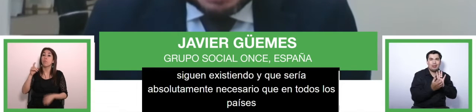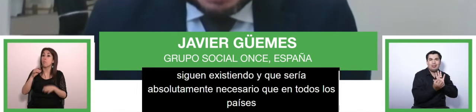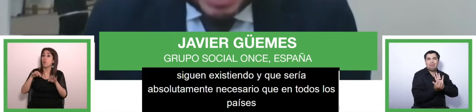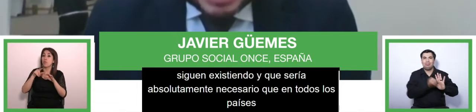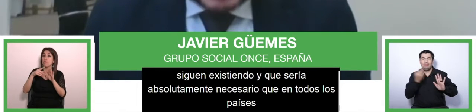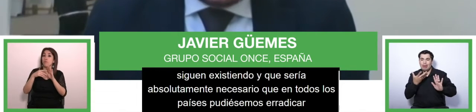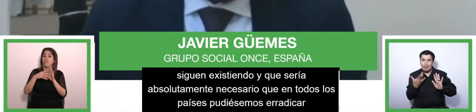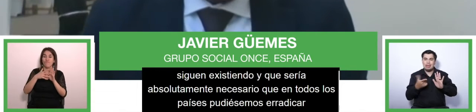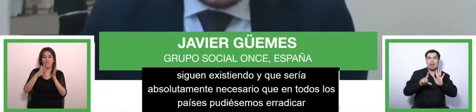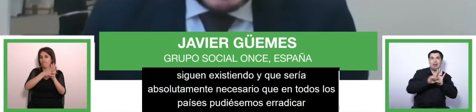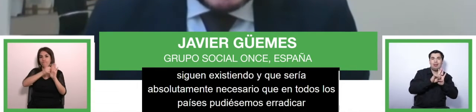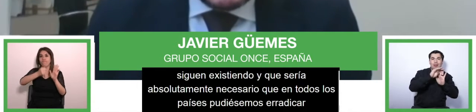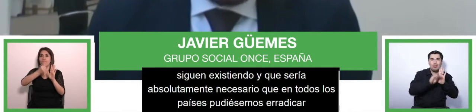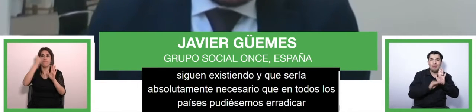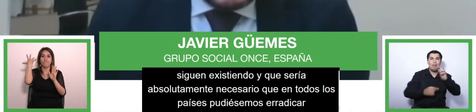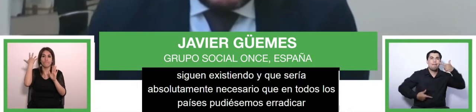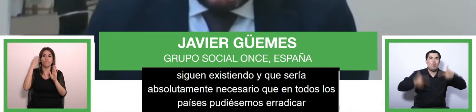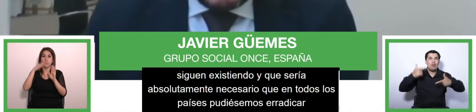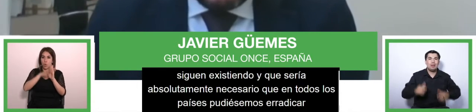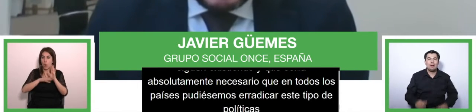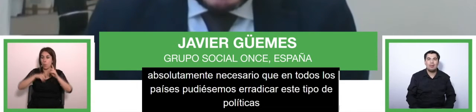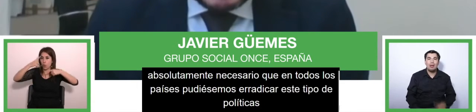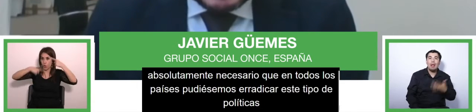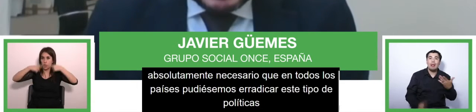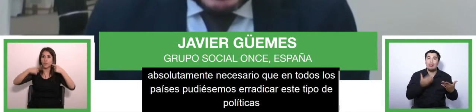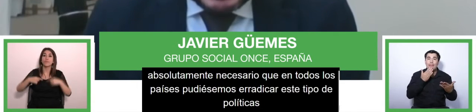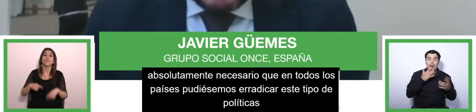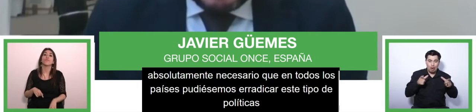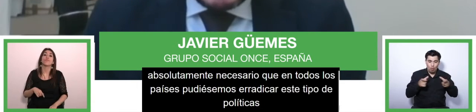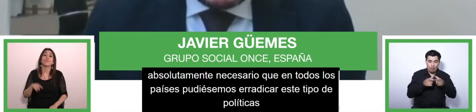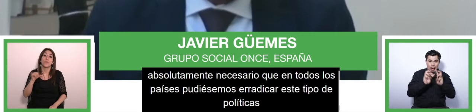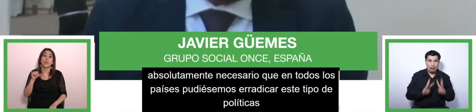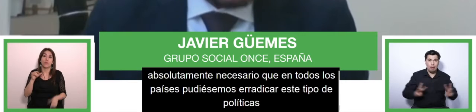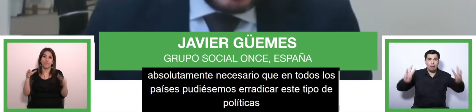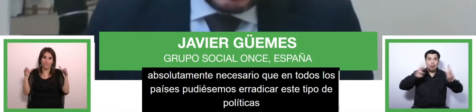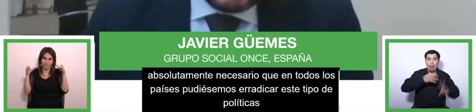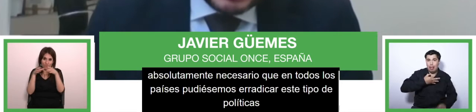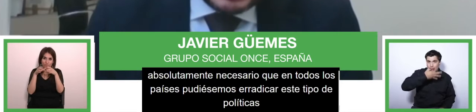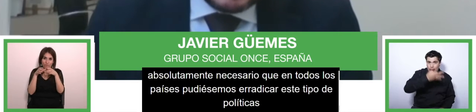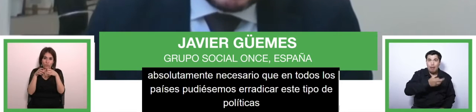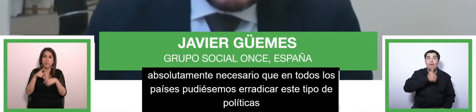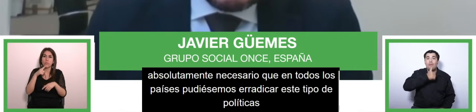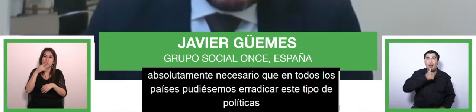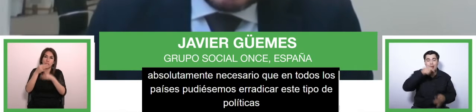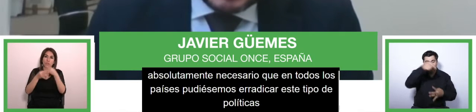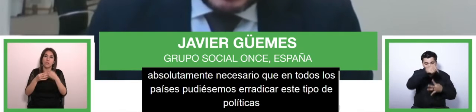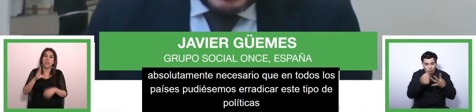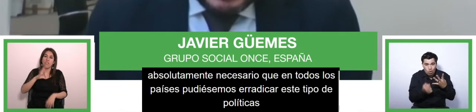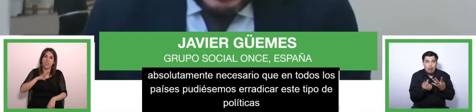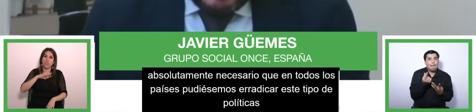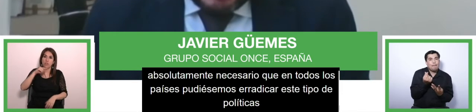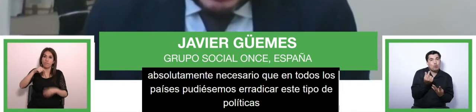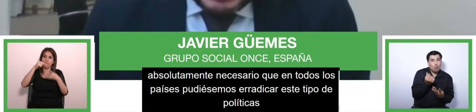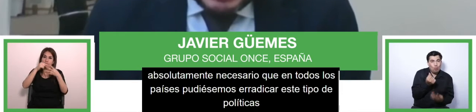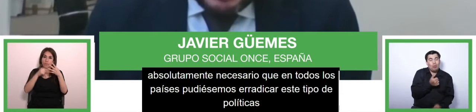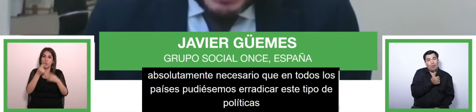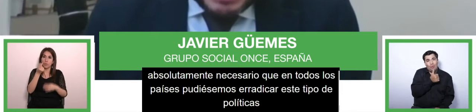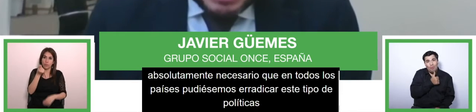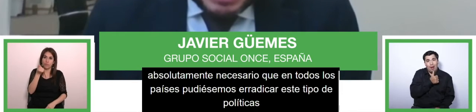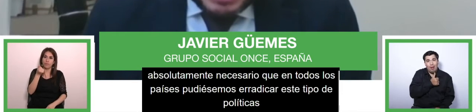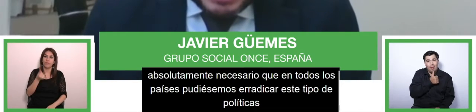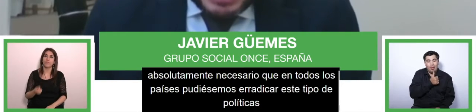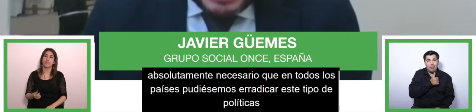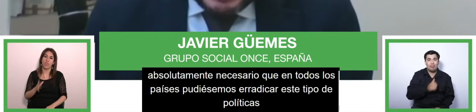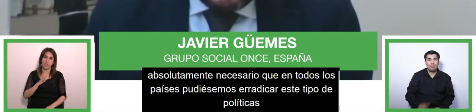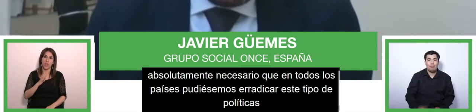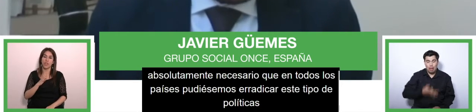políticas. También señala el Comité de Naciones Unidas que faltan recursos presupuestarios. Nos enseña